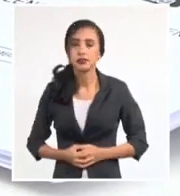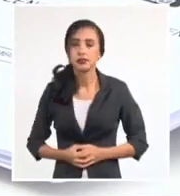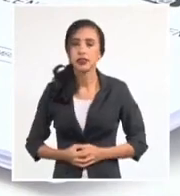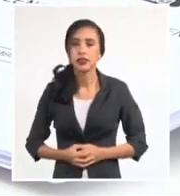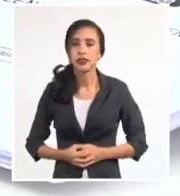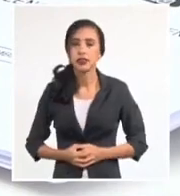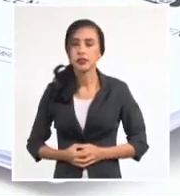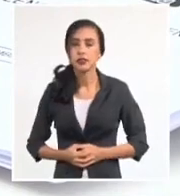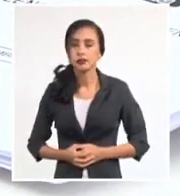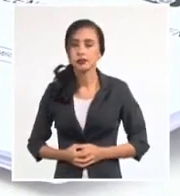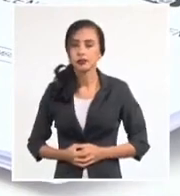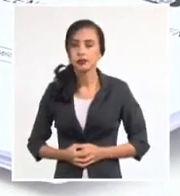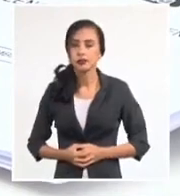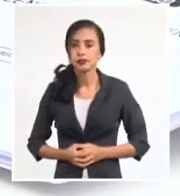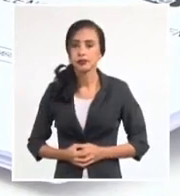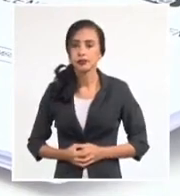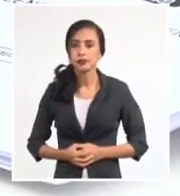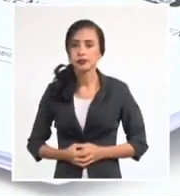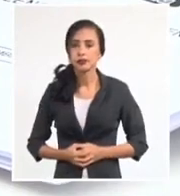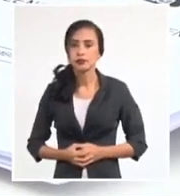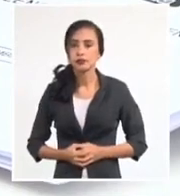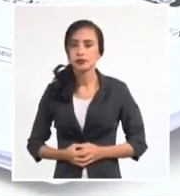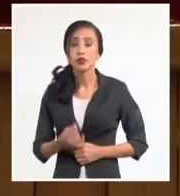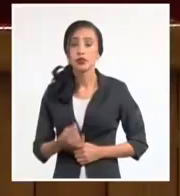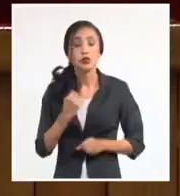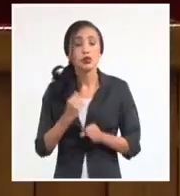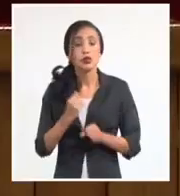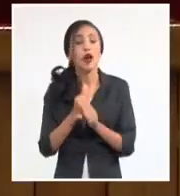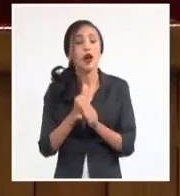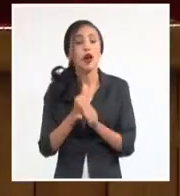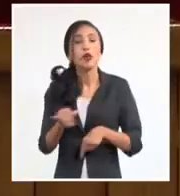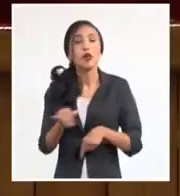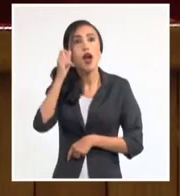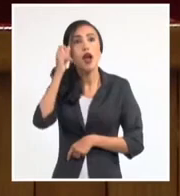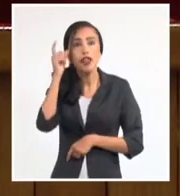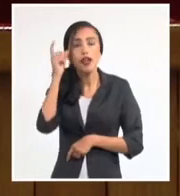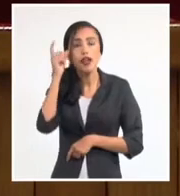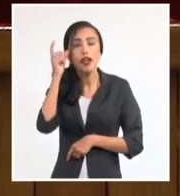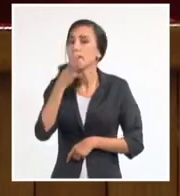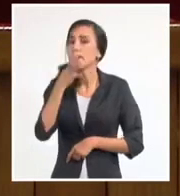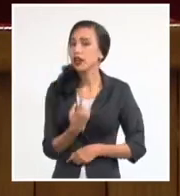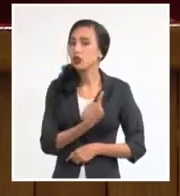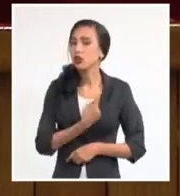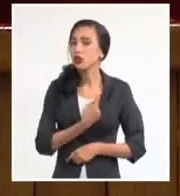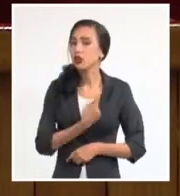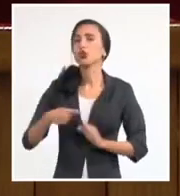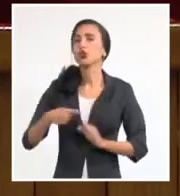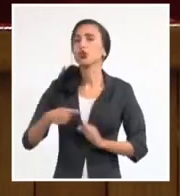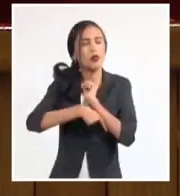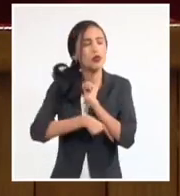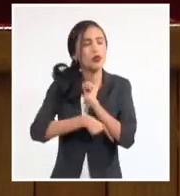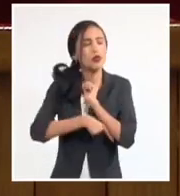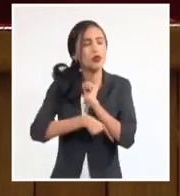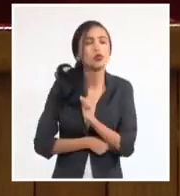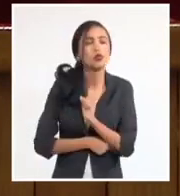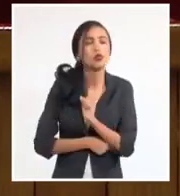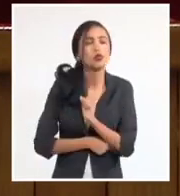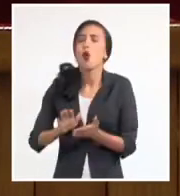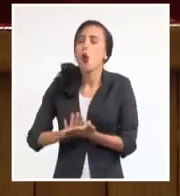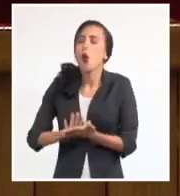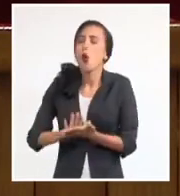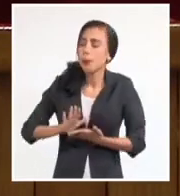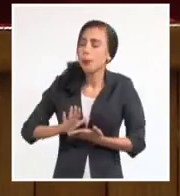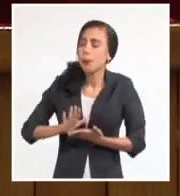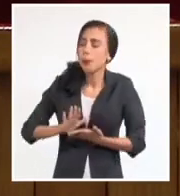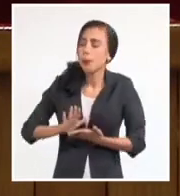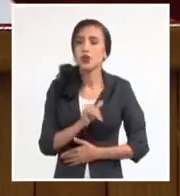en este Comité Central, que de manera profunda, inteligente, comprometida, apasionada y de manera fidelista